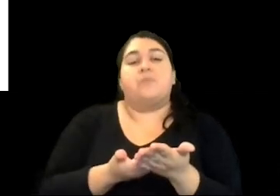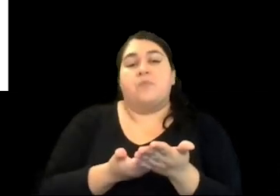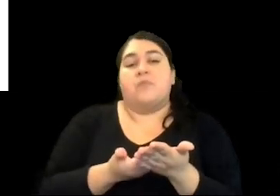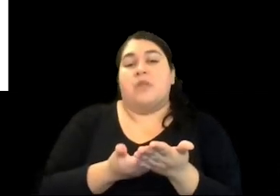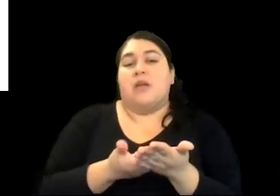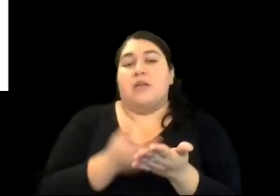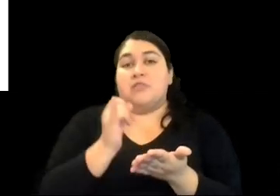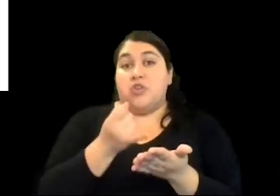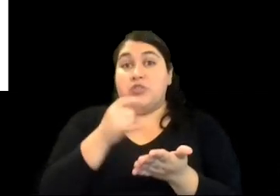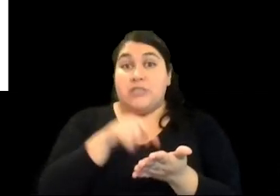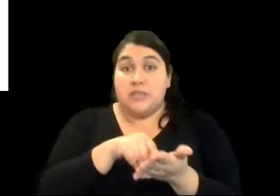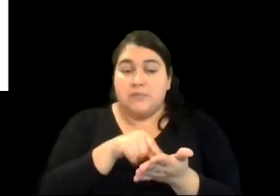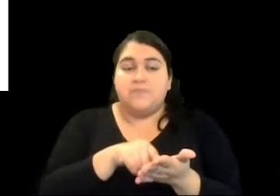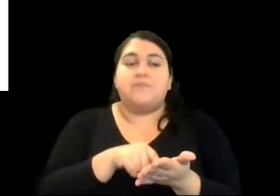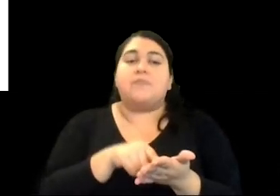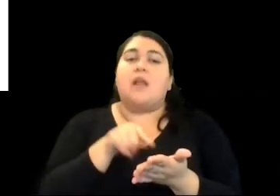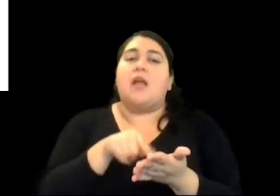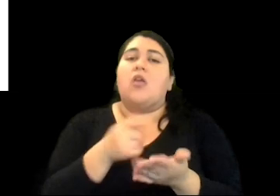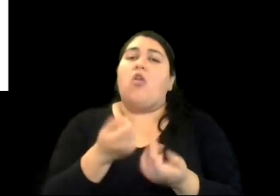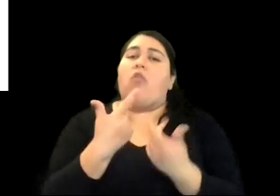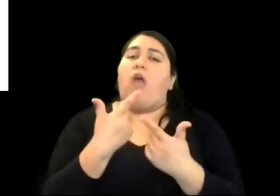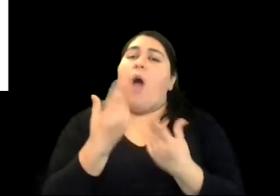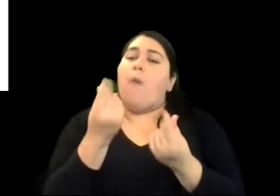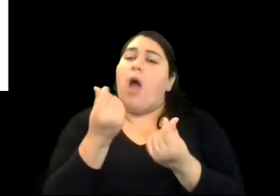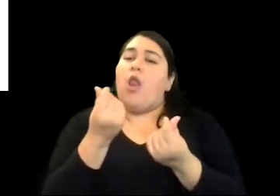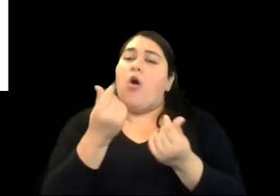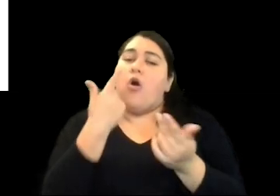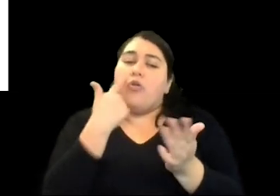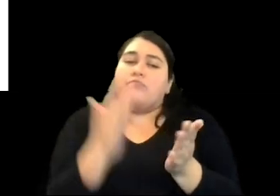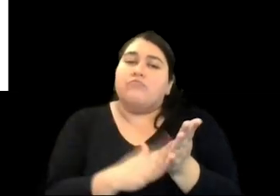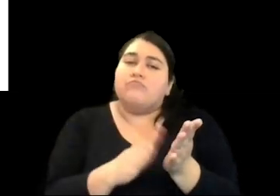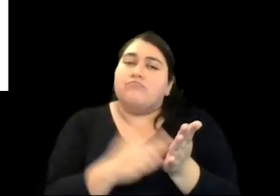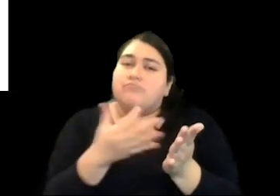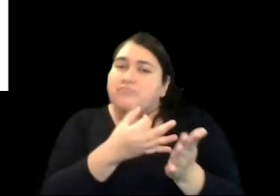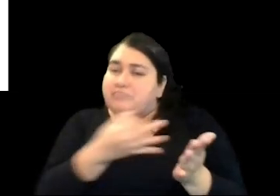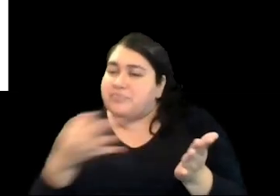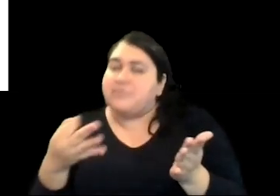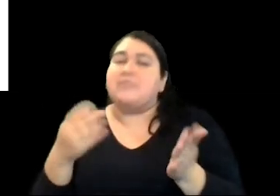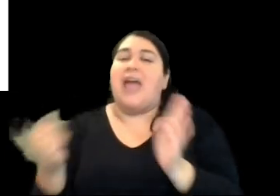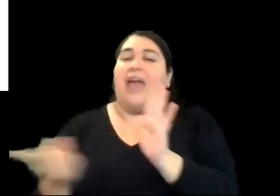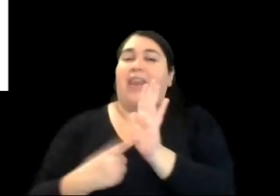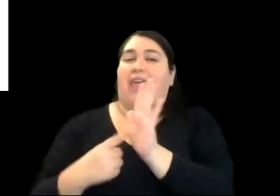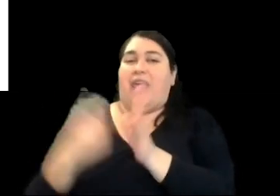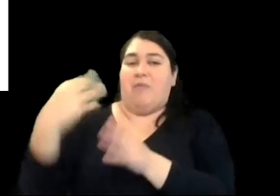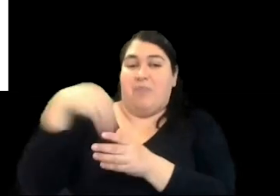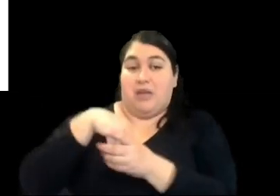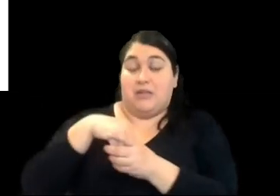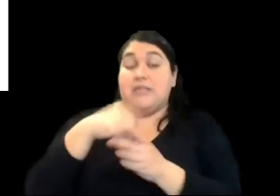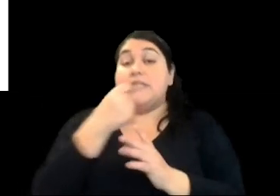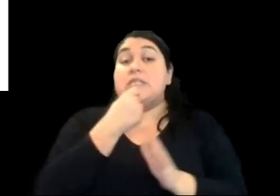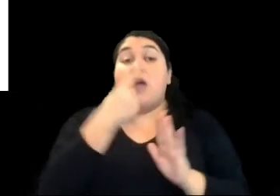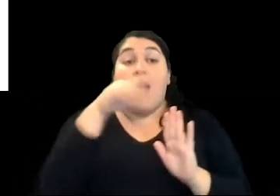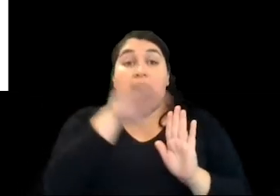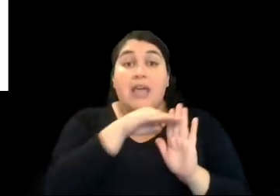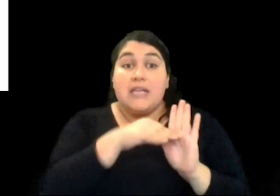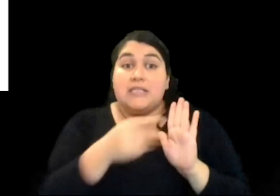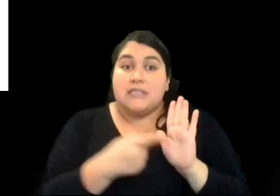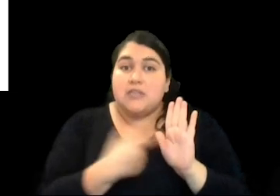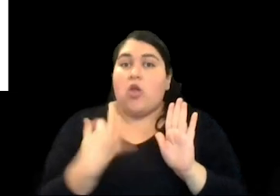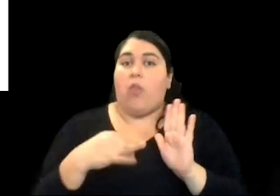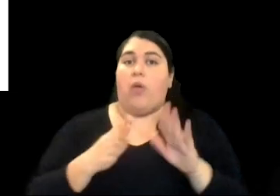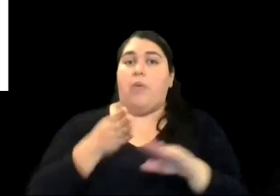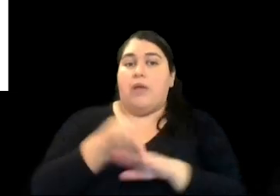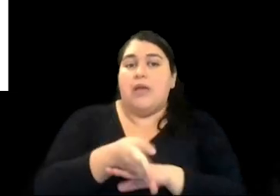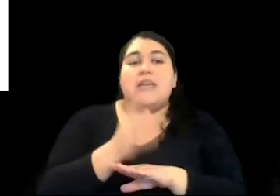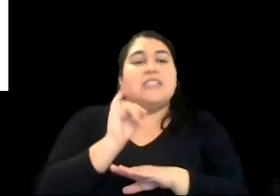jurada permite validar la deuda e incorporarla en el régimen. Pero un requisito para poder ingresar es la presentación de la